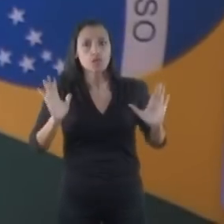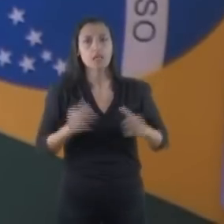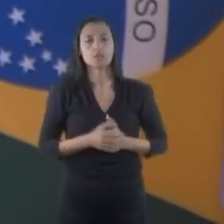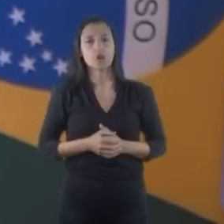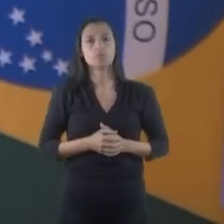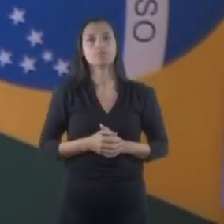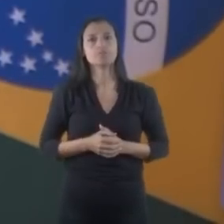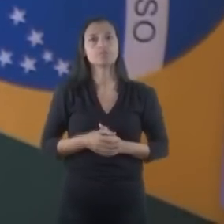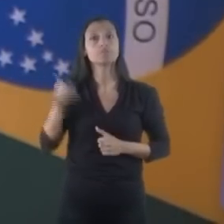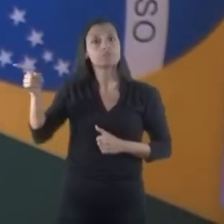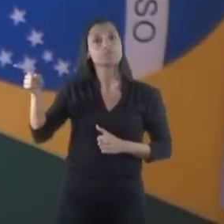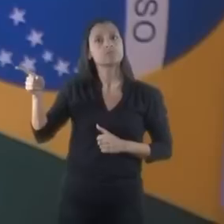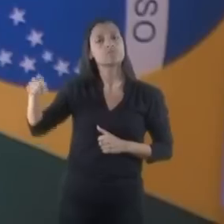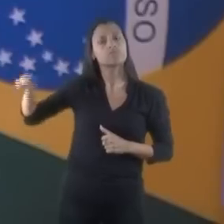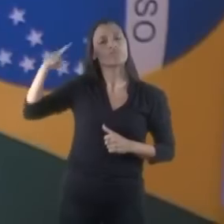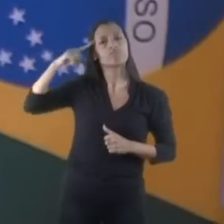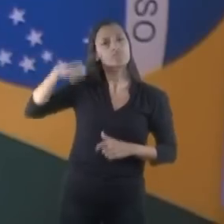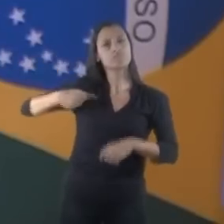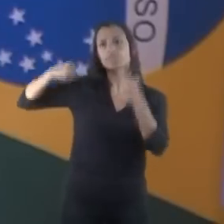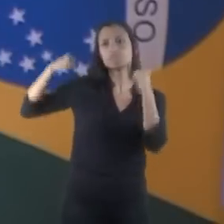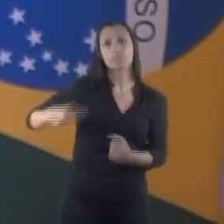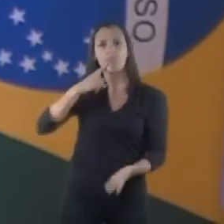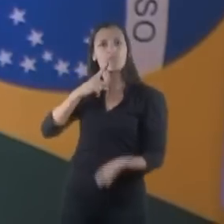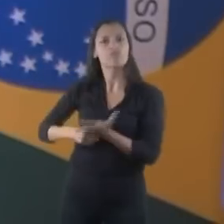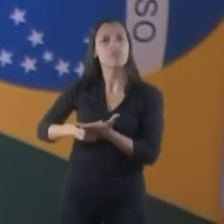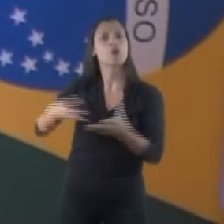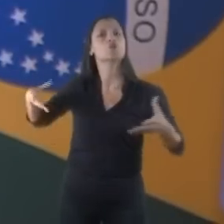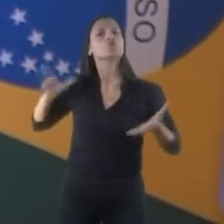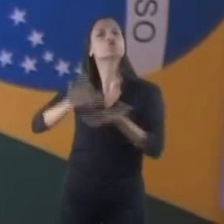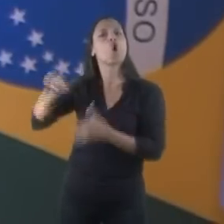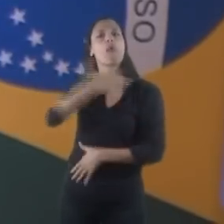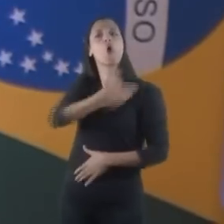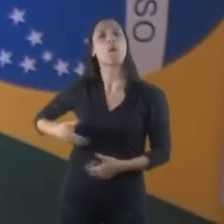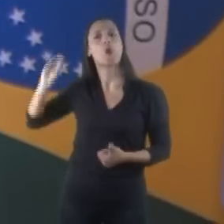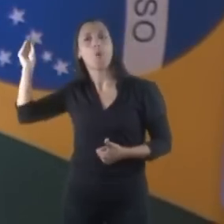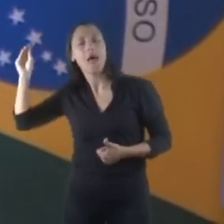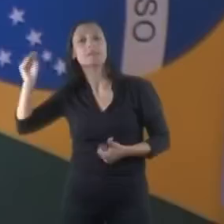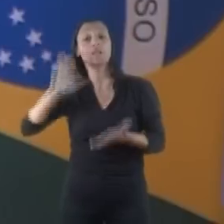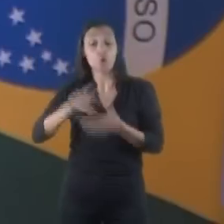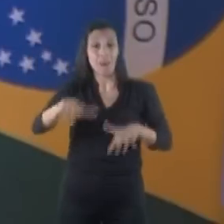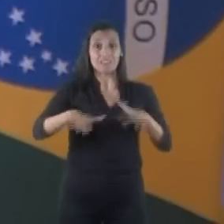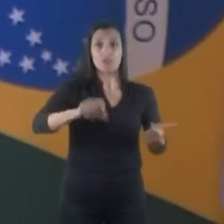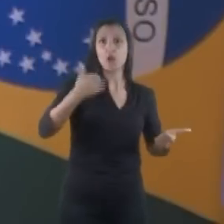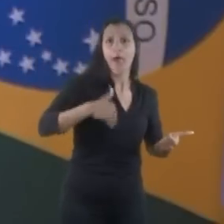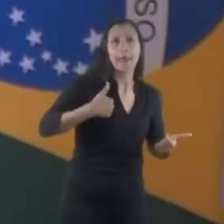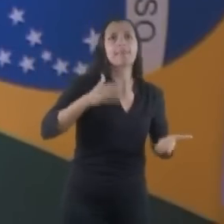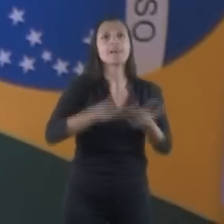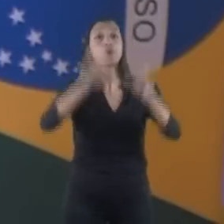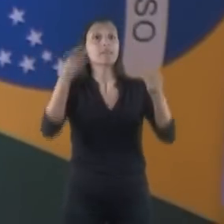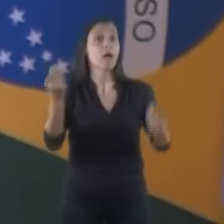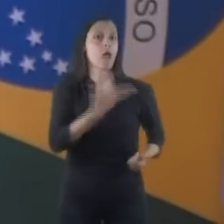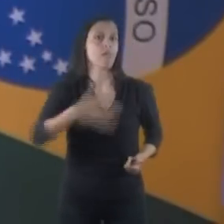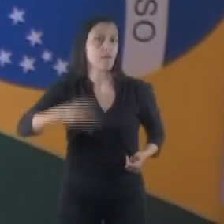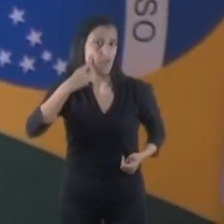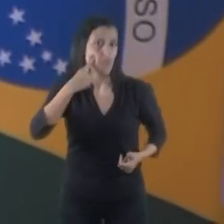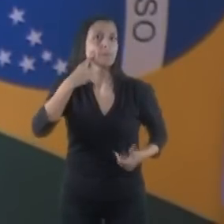la explícita posición que el gobierno de Brasil ha tomado respecto de Argentina y el Fondo Monetario Internacional.